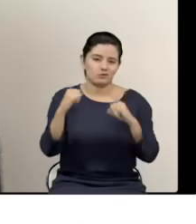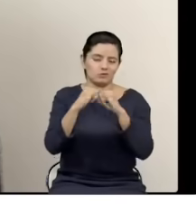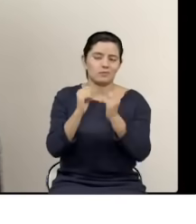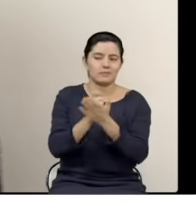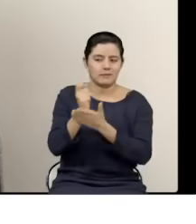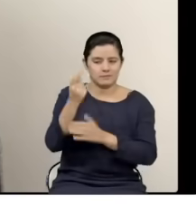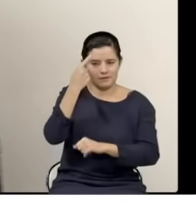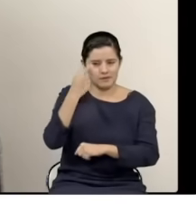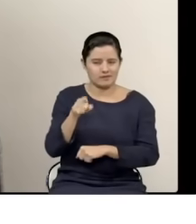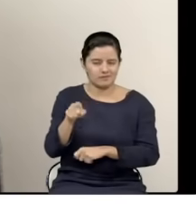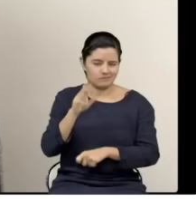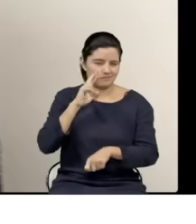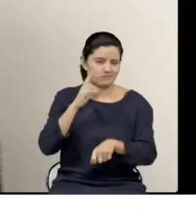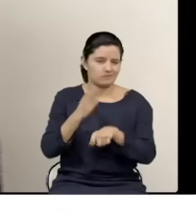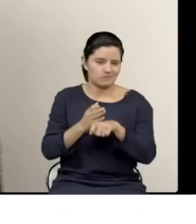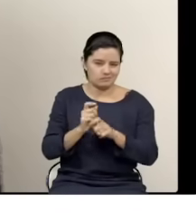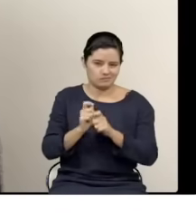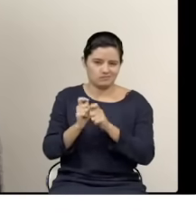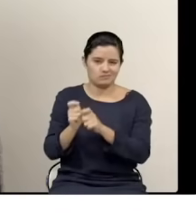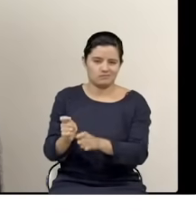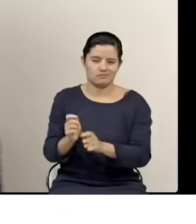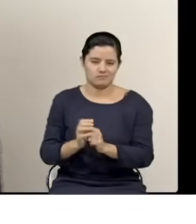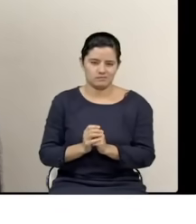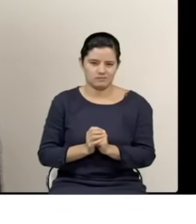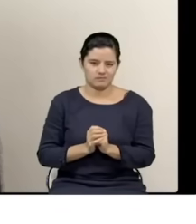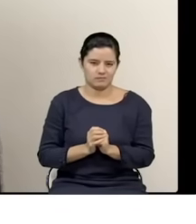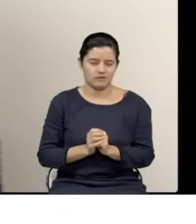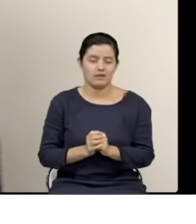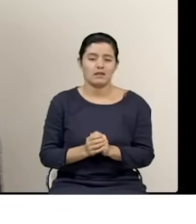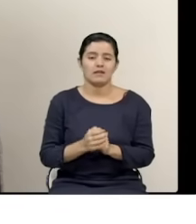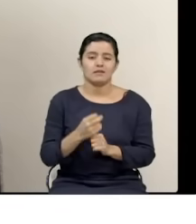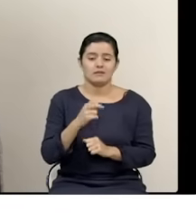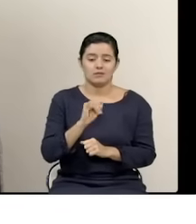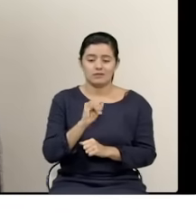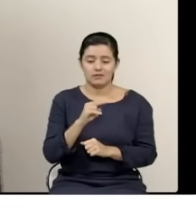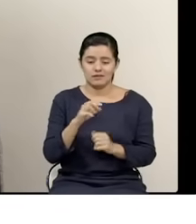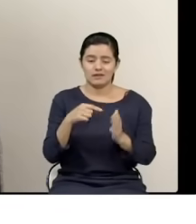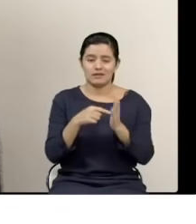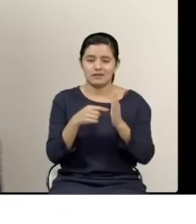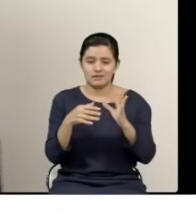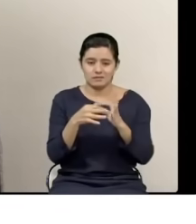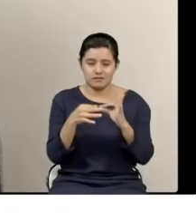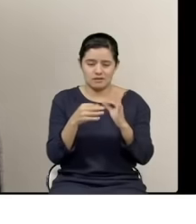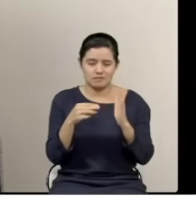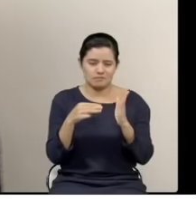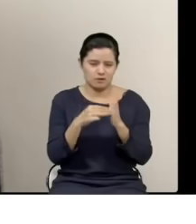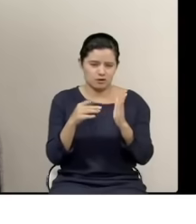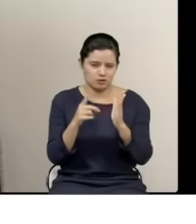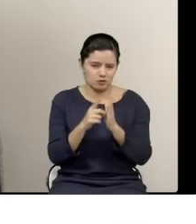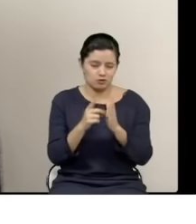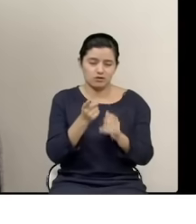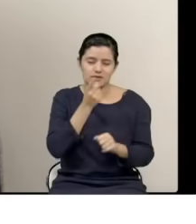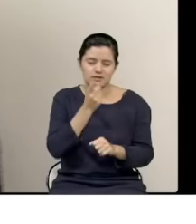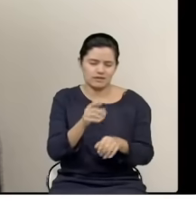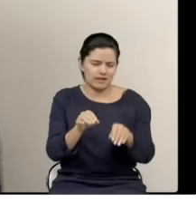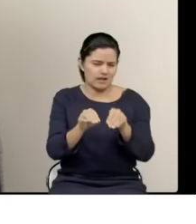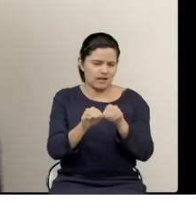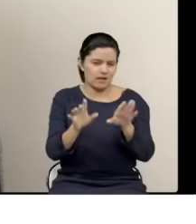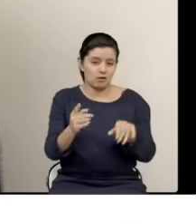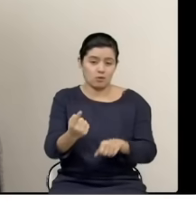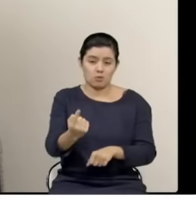INE no tiene tampoco esas capacidades y que la metodología habla claramente de una institución